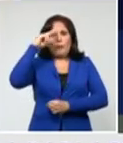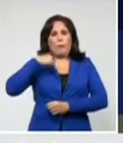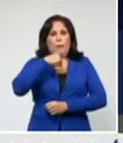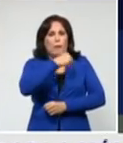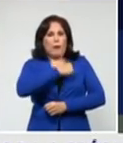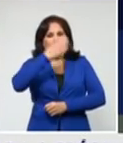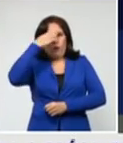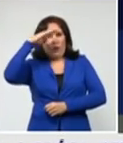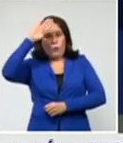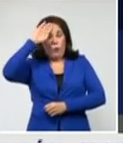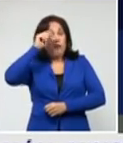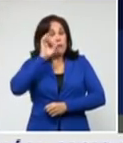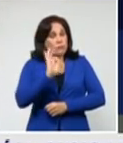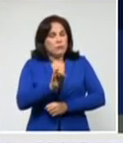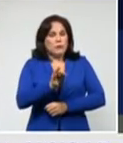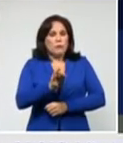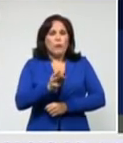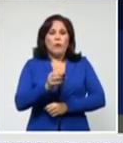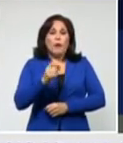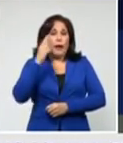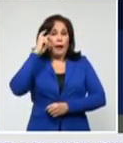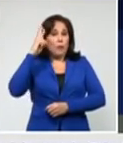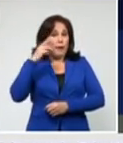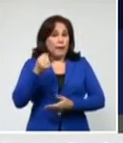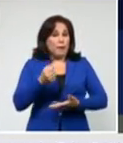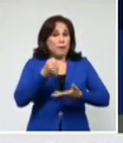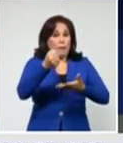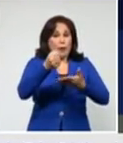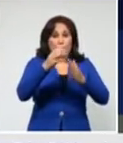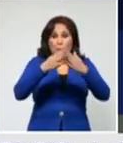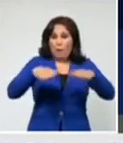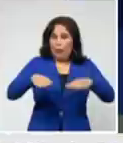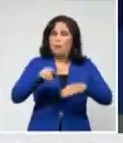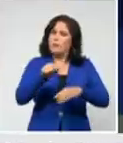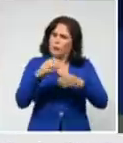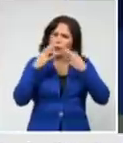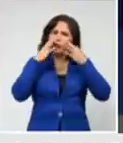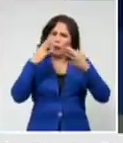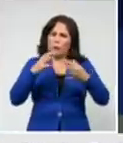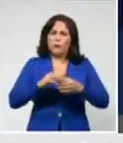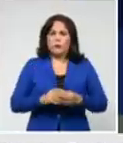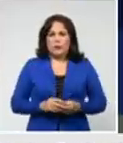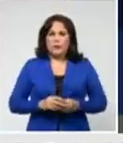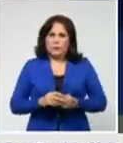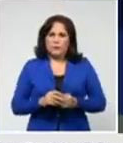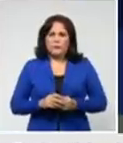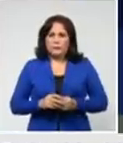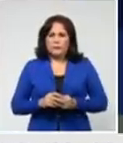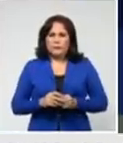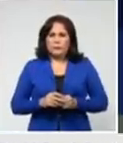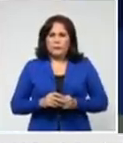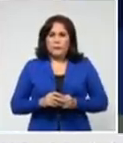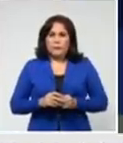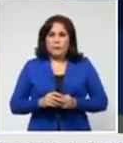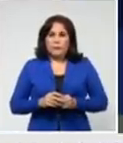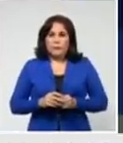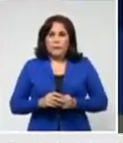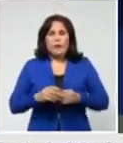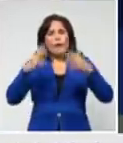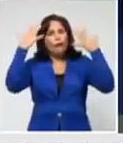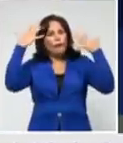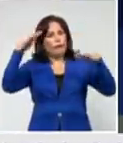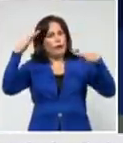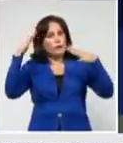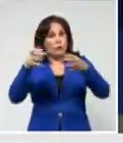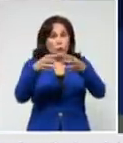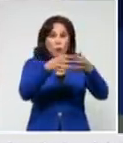que les ha permitido recuperarse desde el punto de vista de la salud. Nuestras felicitaciones a todos